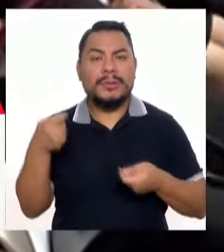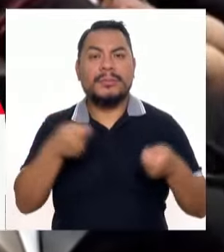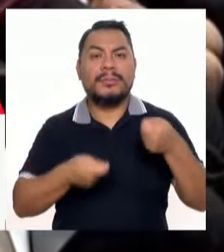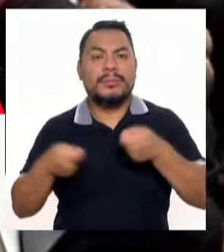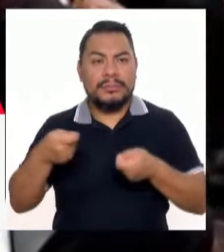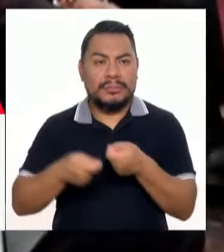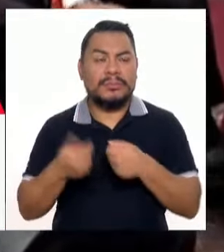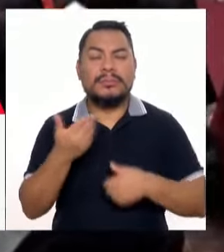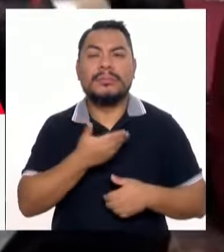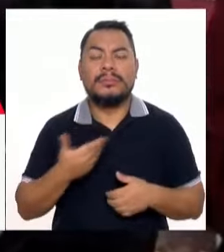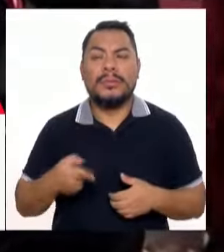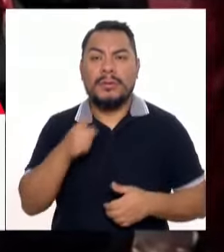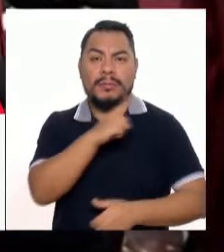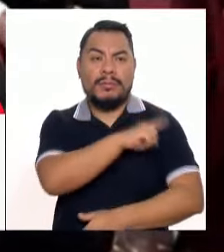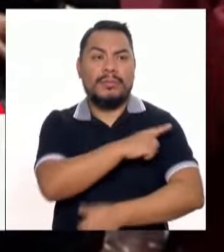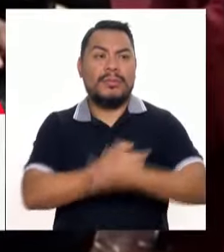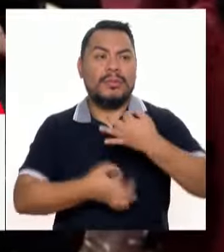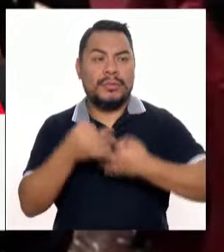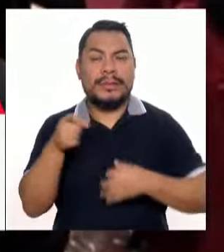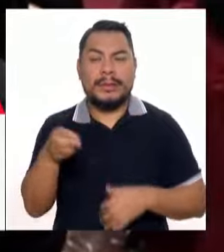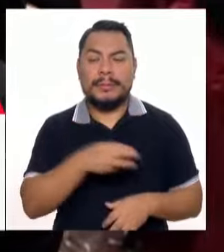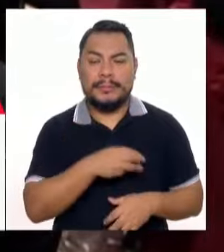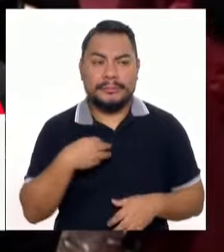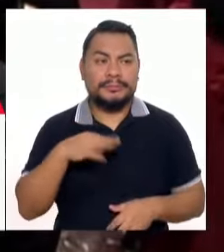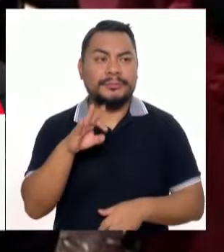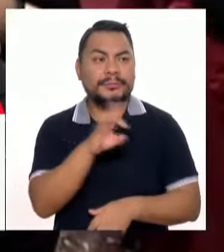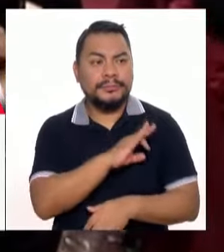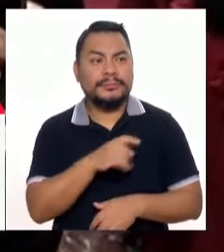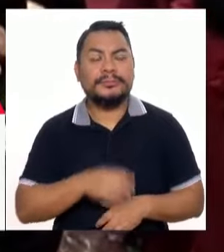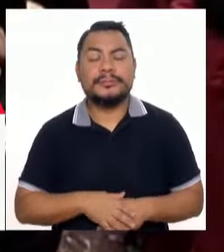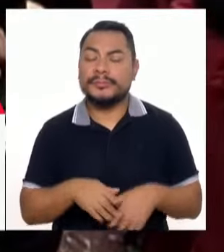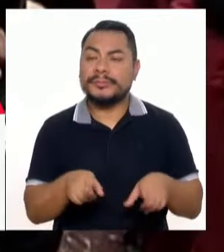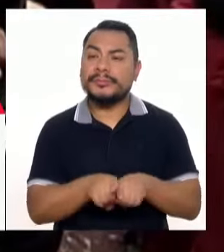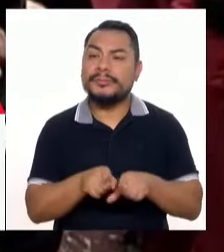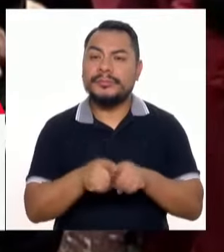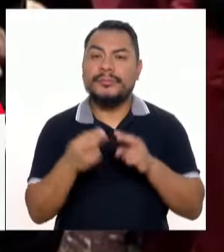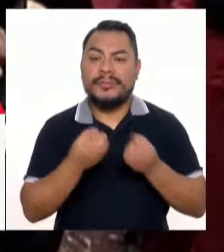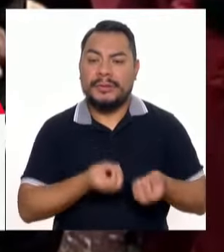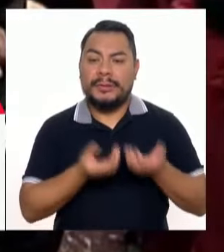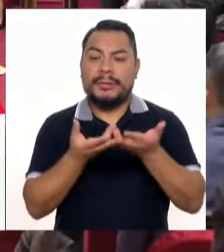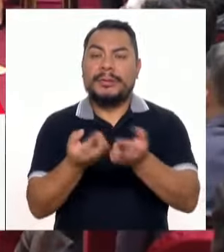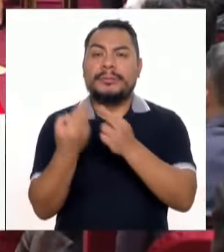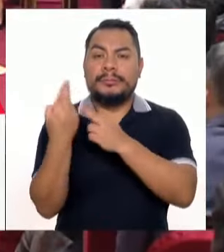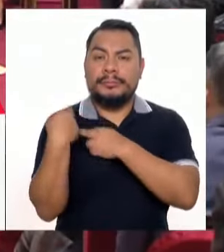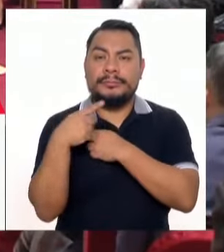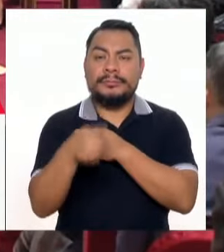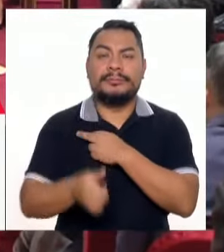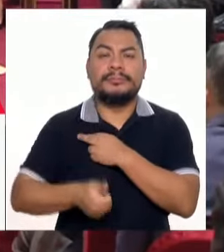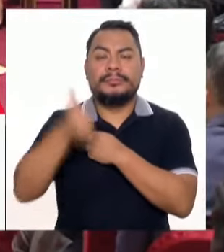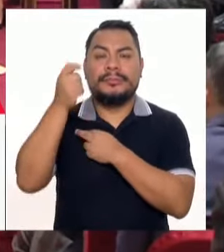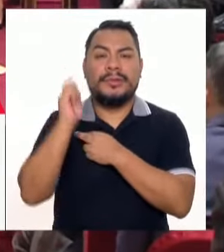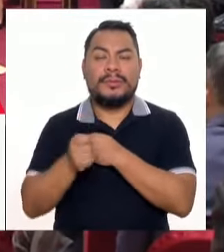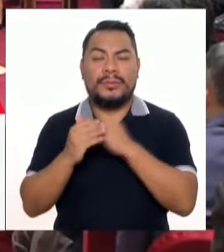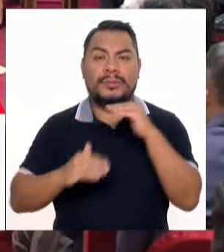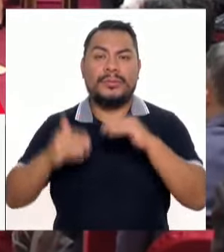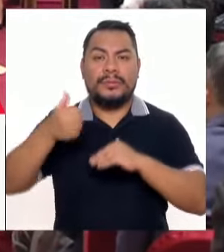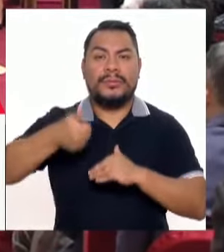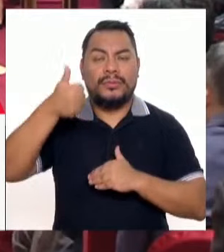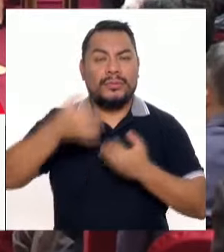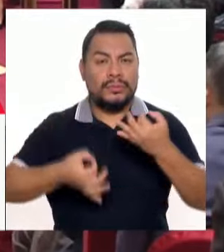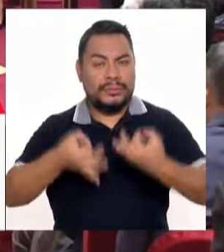pública del Poder Judicial y del Ministerio Público. La delegación de facultades a los presidentes de Cortes Superiores de